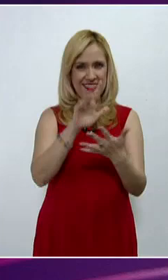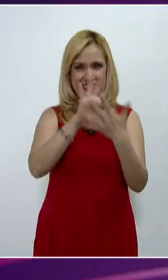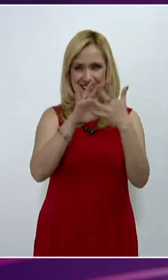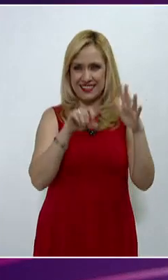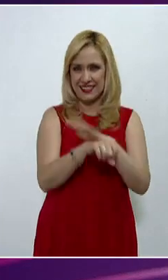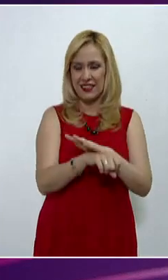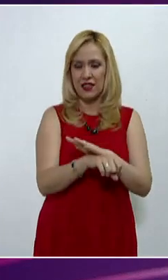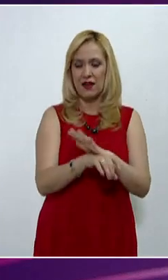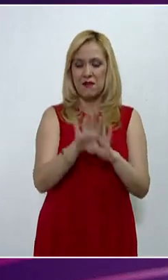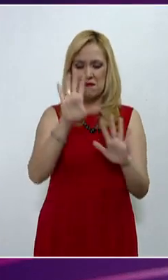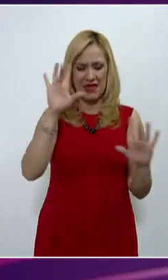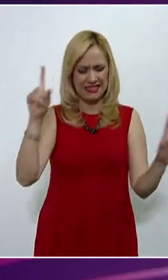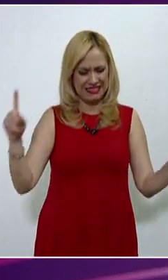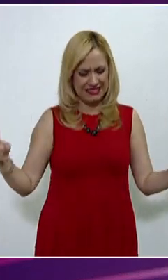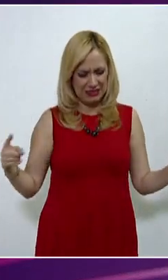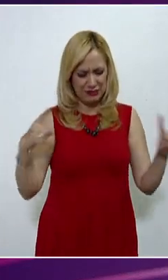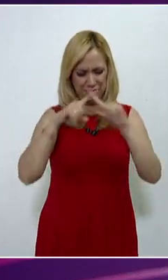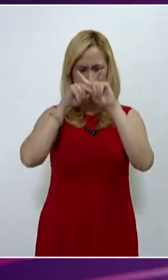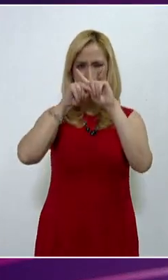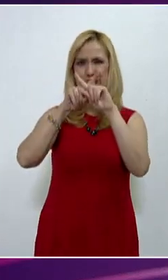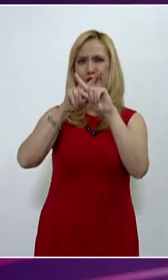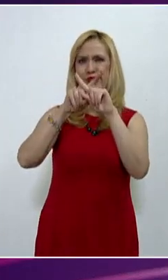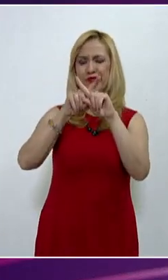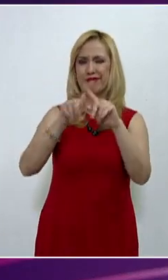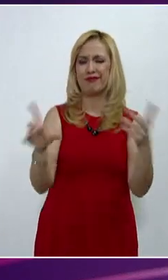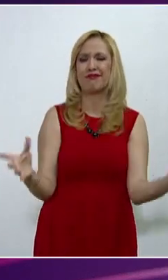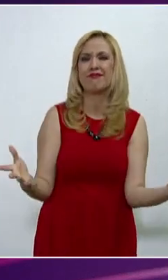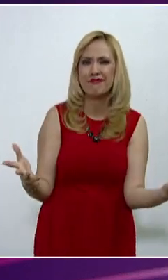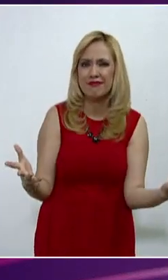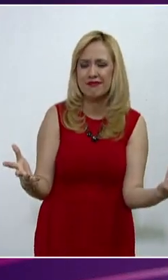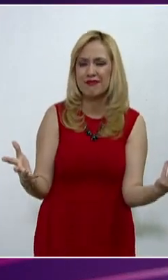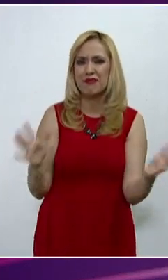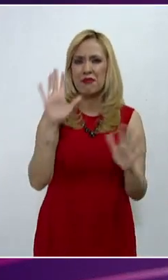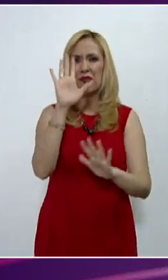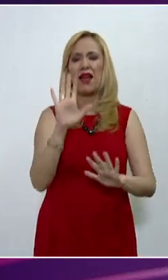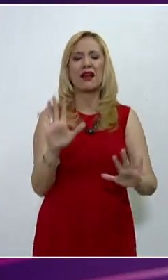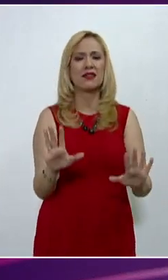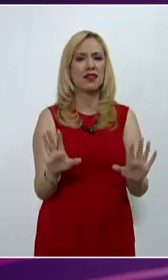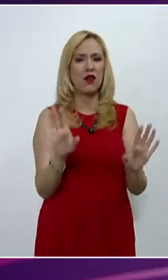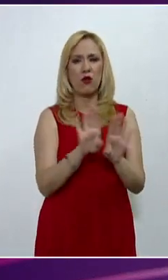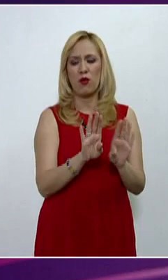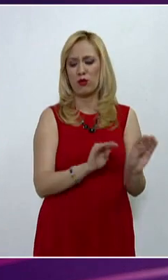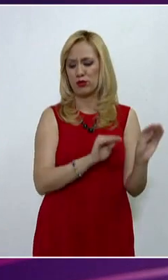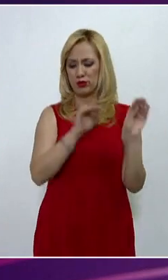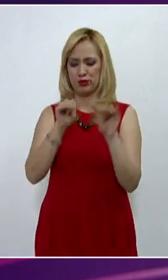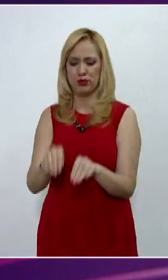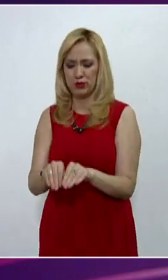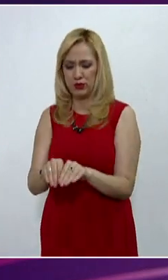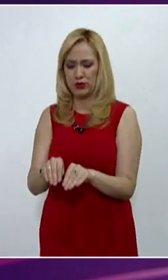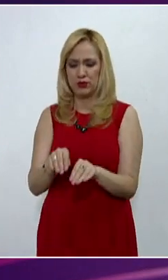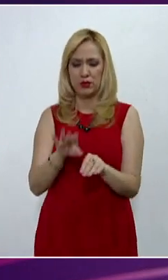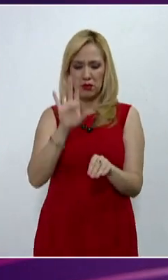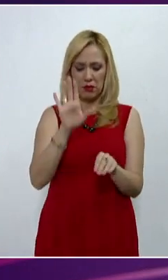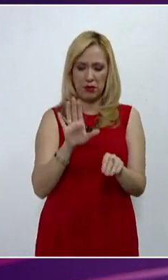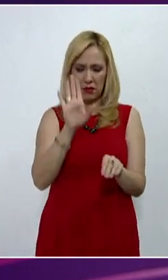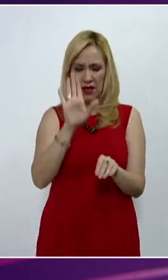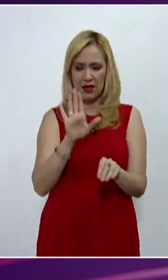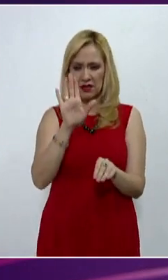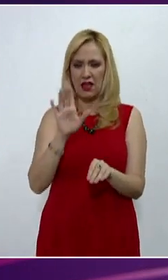especie como de contradicción, como contrahechura, ¿no? Un sistema sambo que mantiene algún tipo de enclave